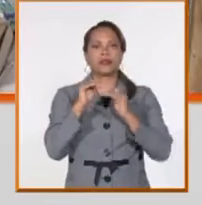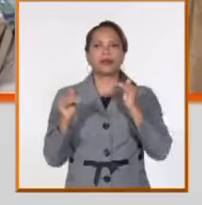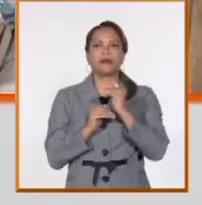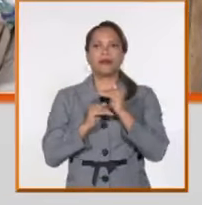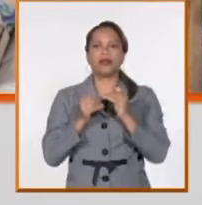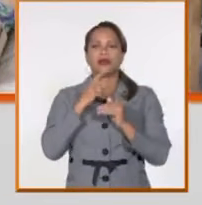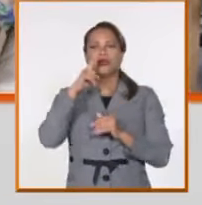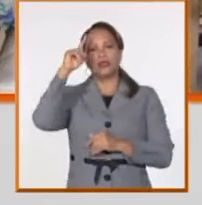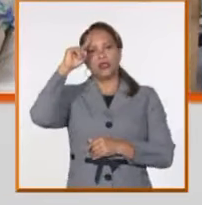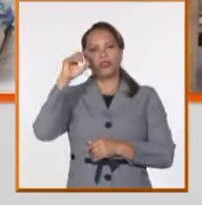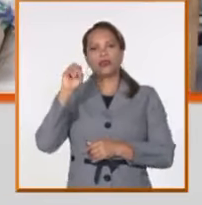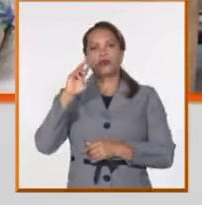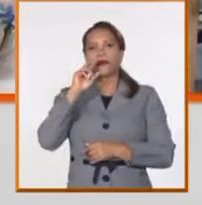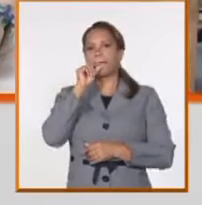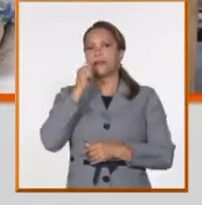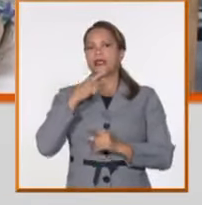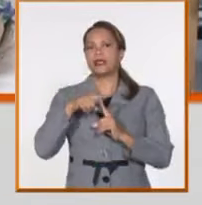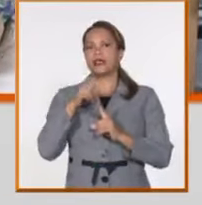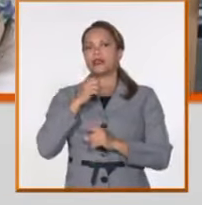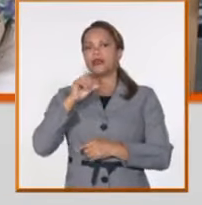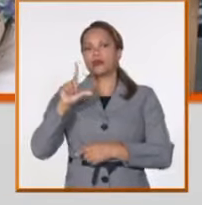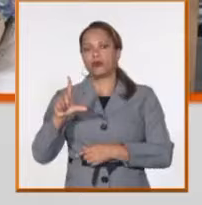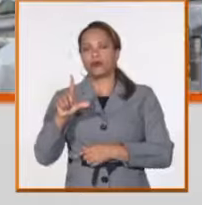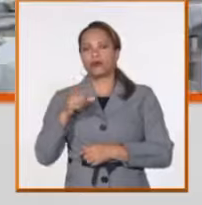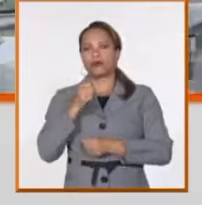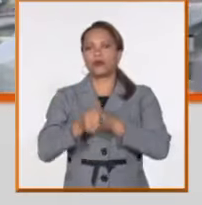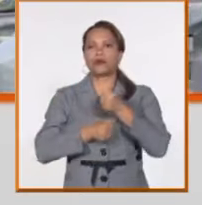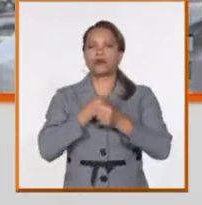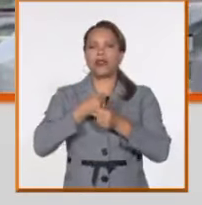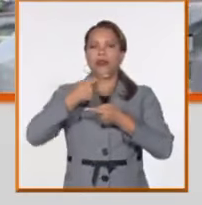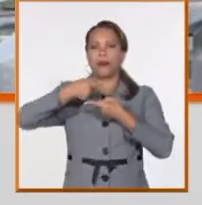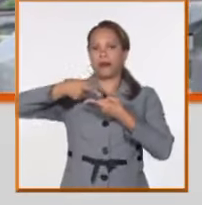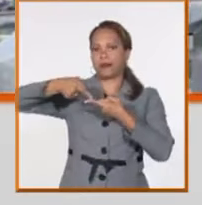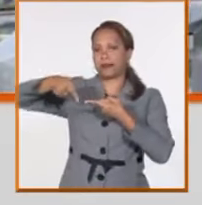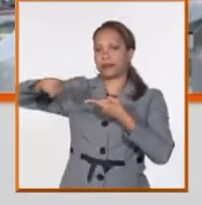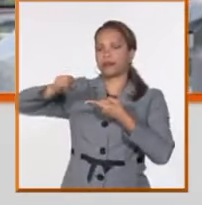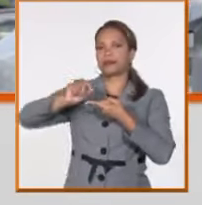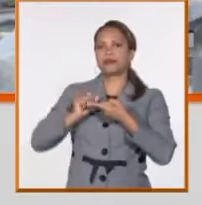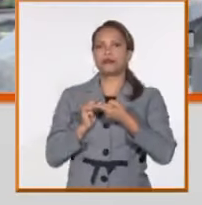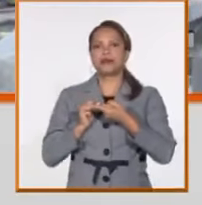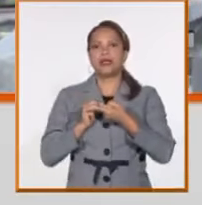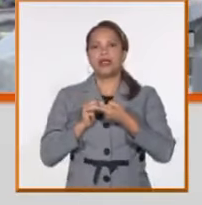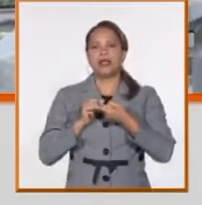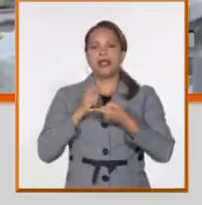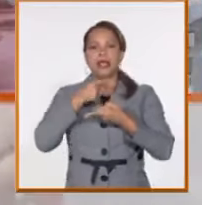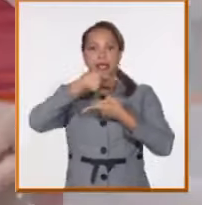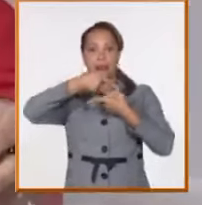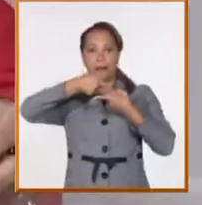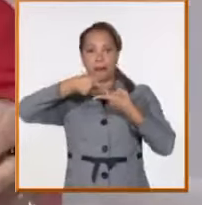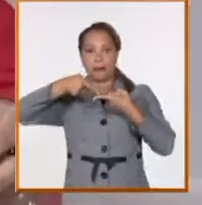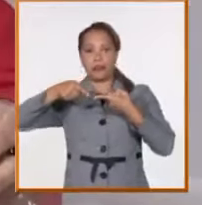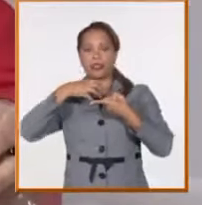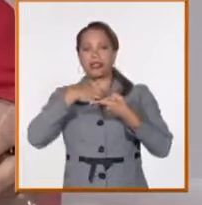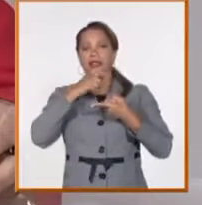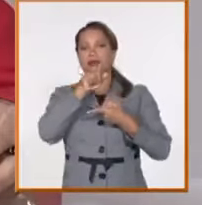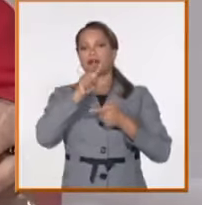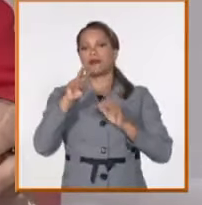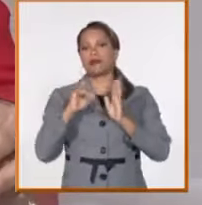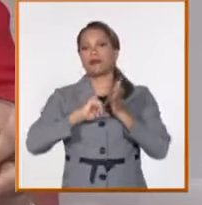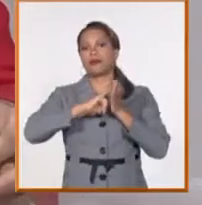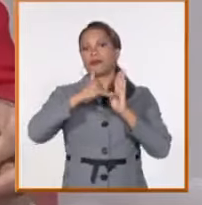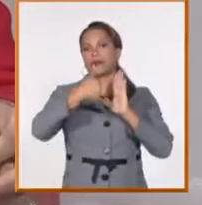soritor en la fórmula de de la pasta dental en este programa sectorial de la pasta dental tiene 12 proyectos y